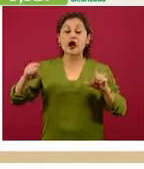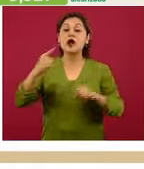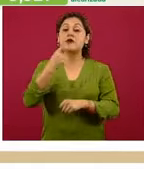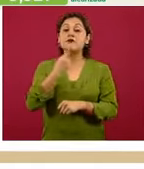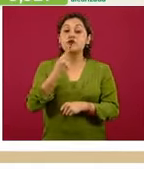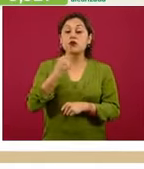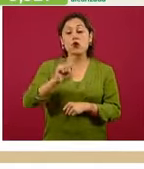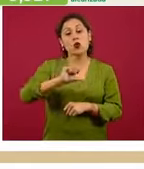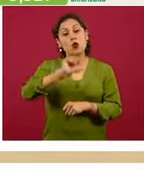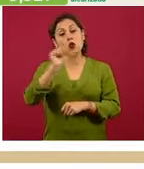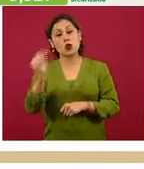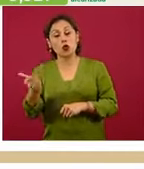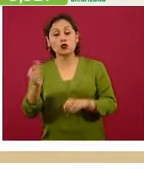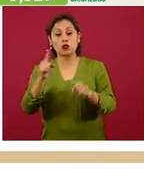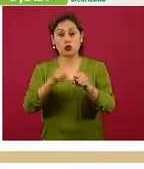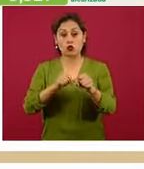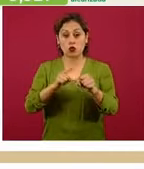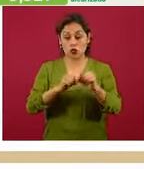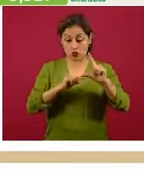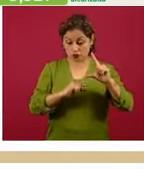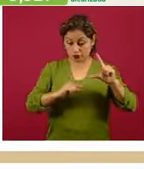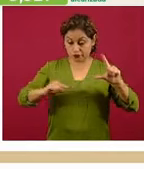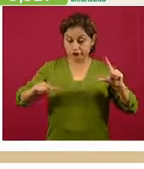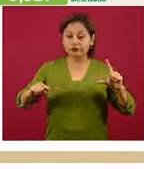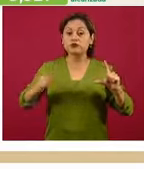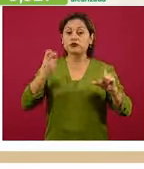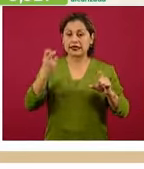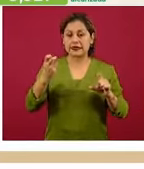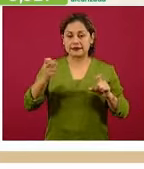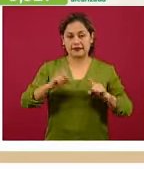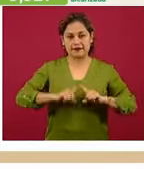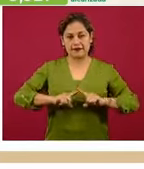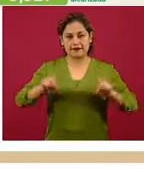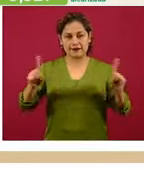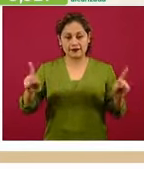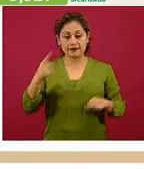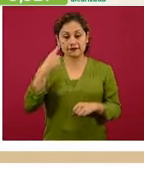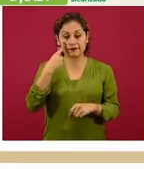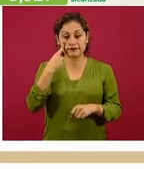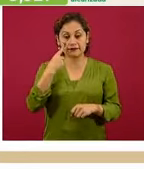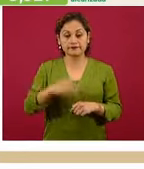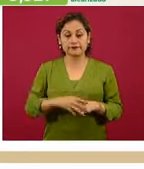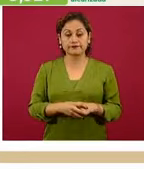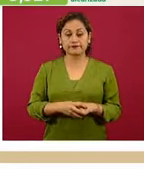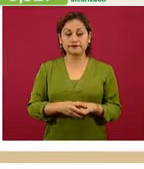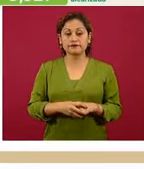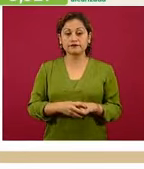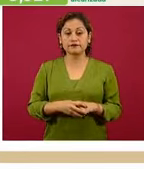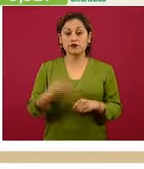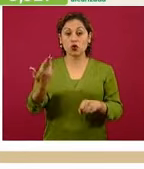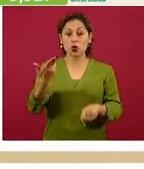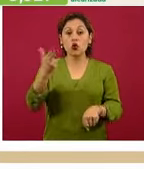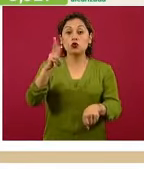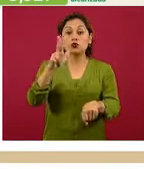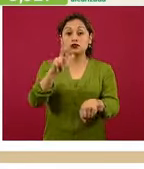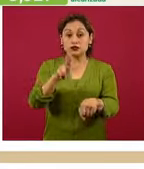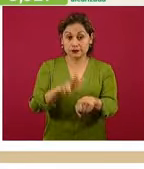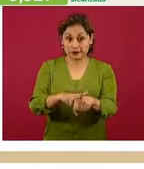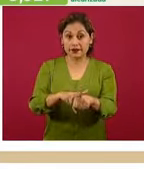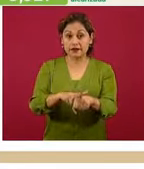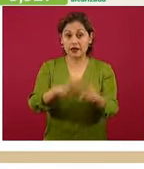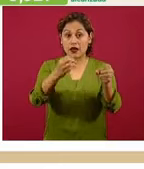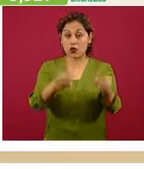color turquesa que está en la parte baja, pues bueno, la mayor cantidad de ocupación hospitalaria se alcanza